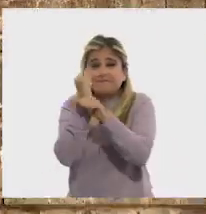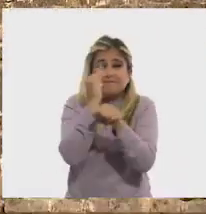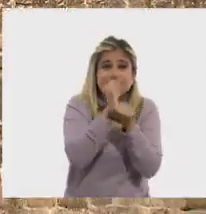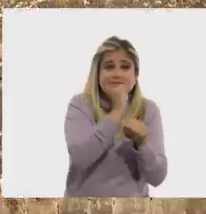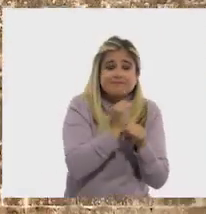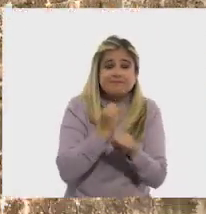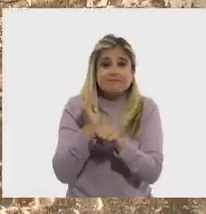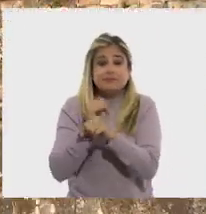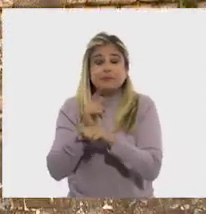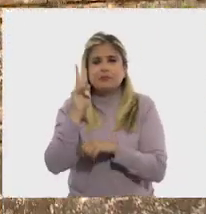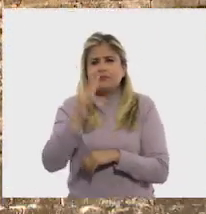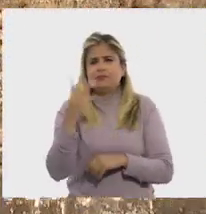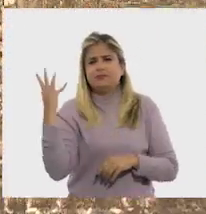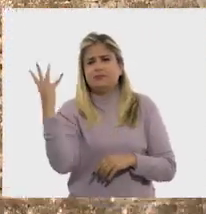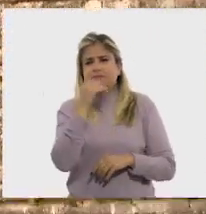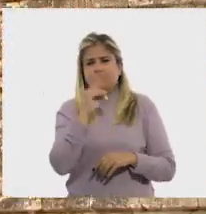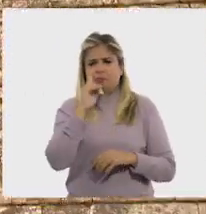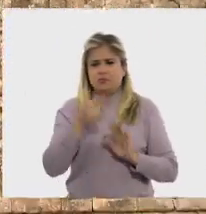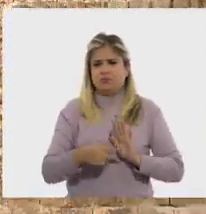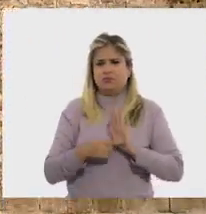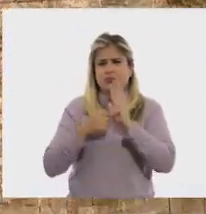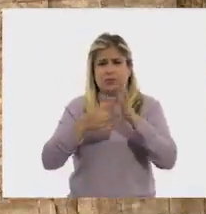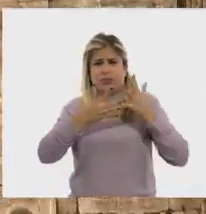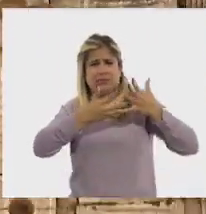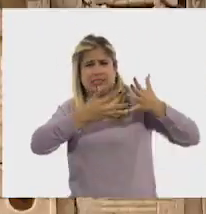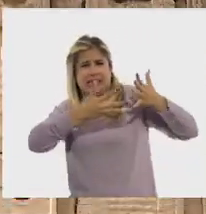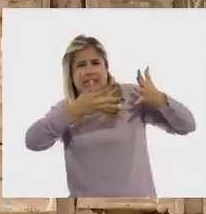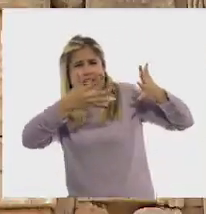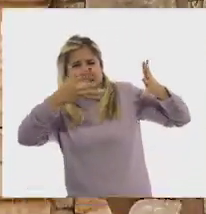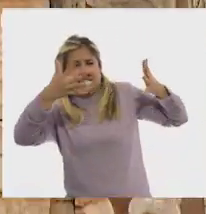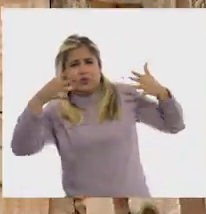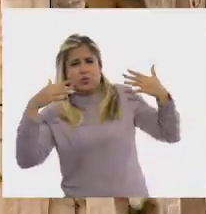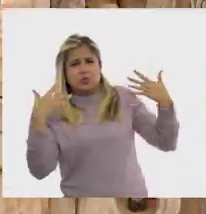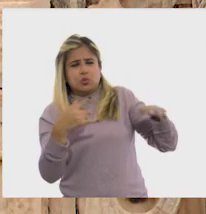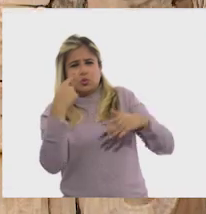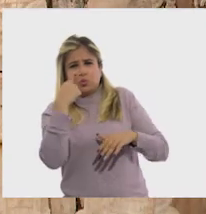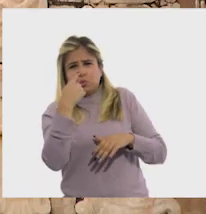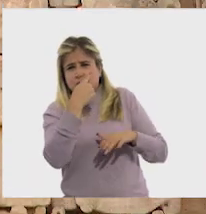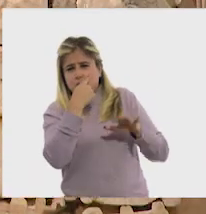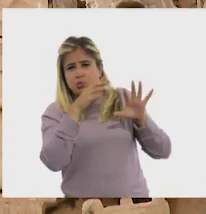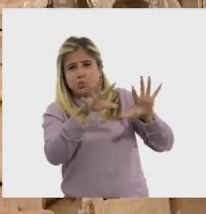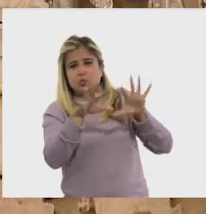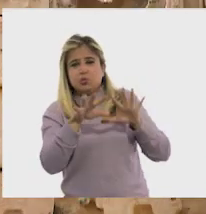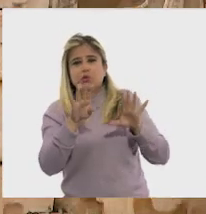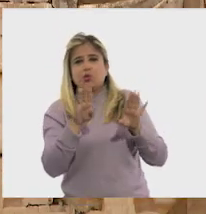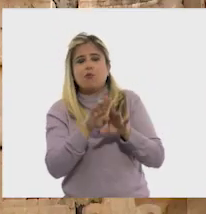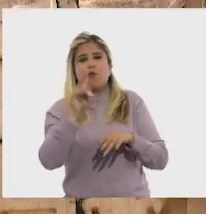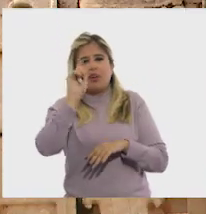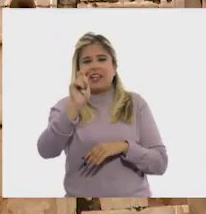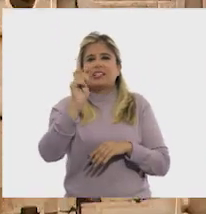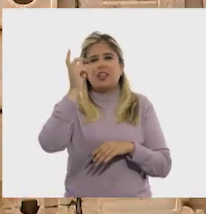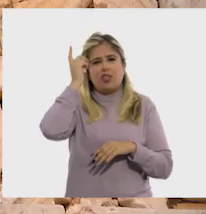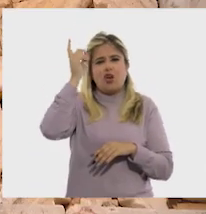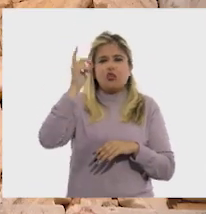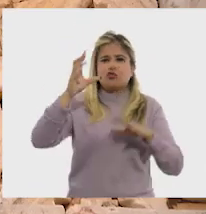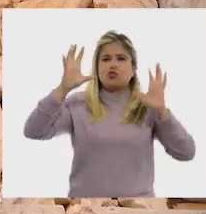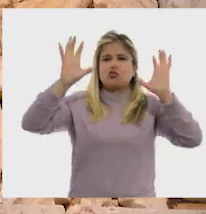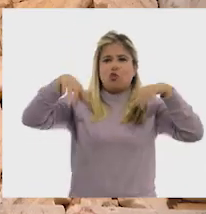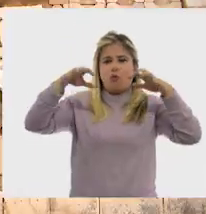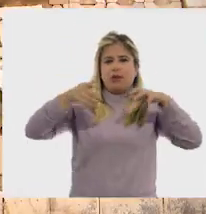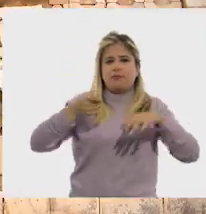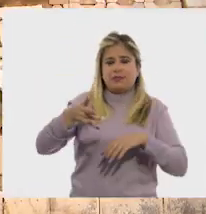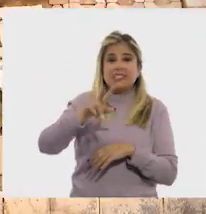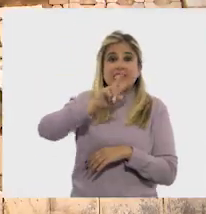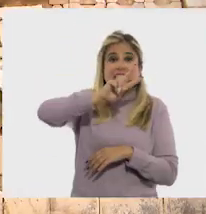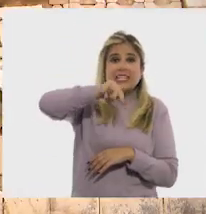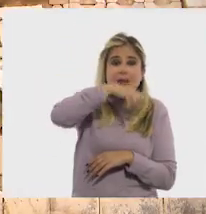tanto por su estilo e imponentes proporciones como por sus ejemplares esculturas del dios de la lluvia Chac, serpientes